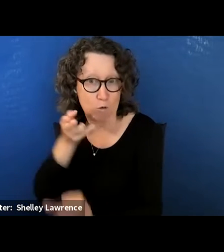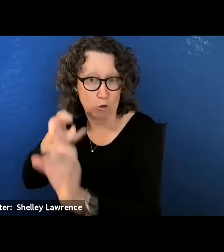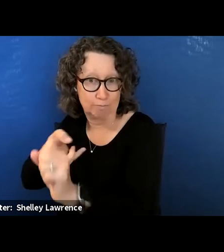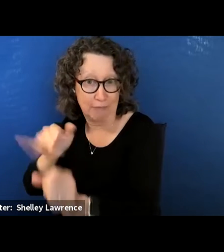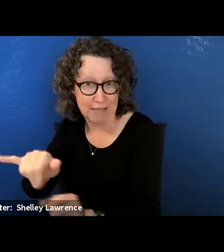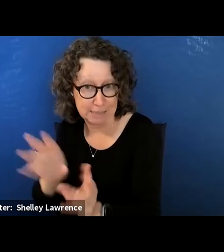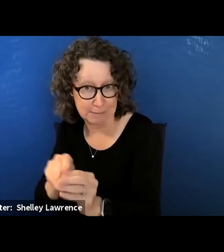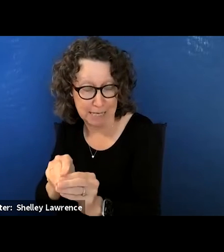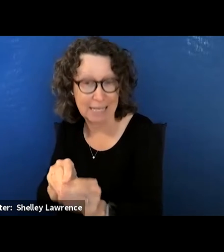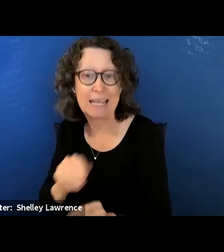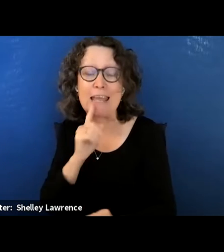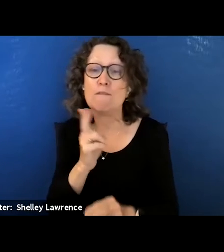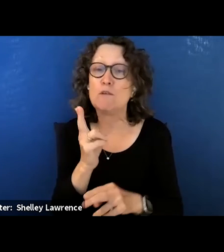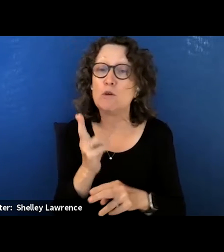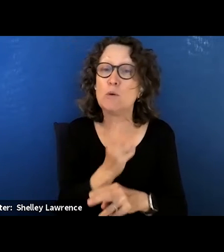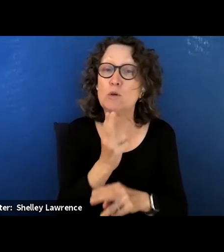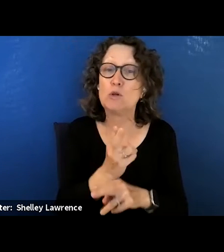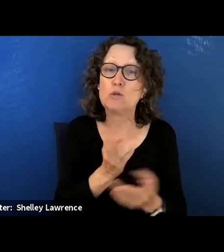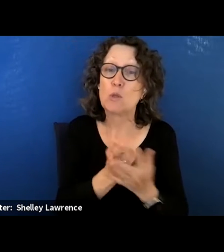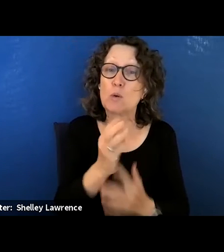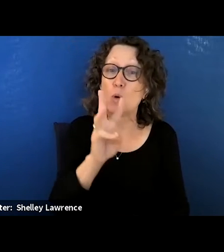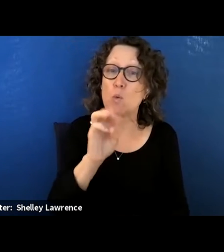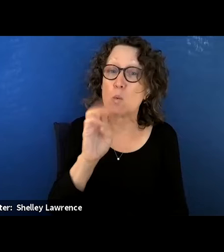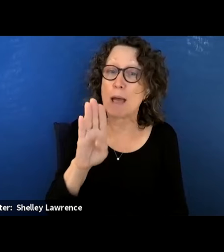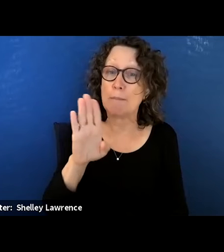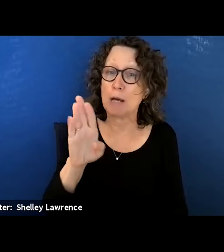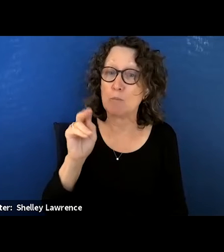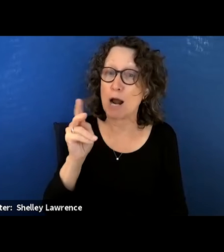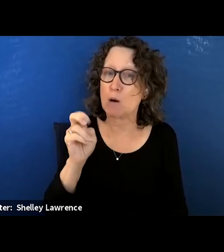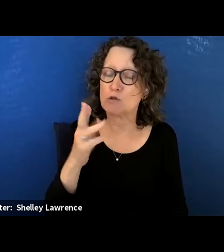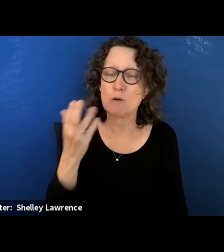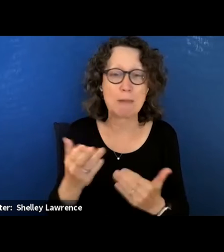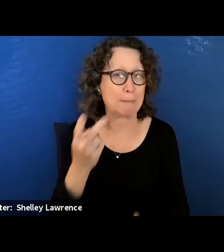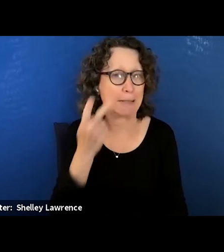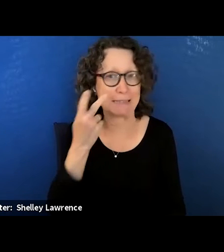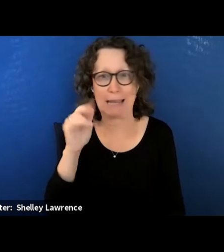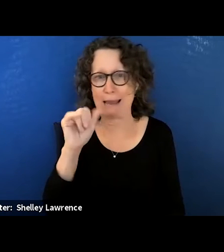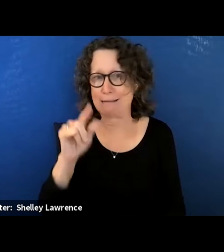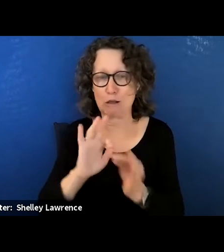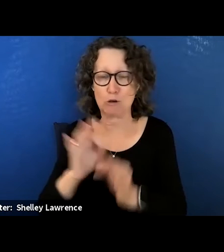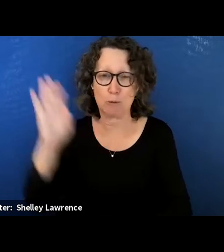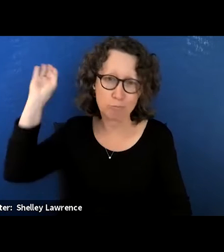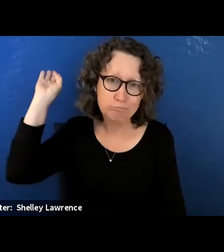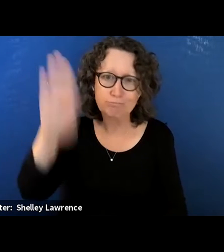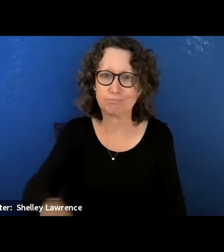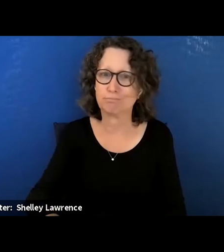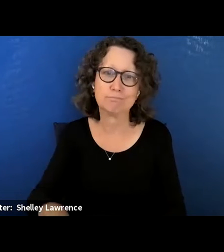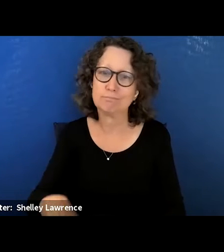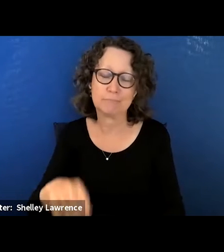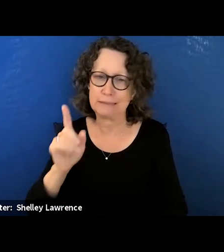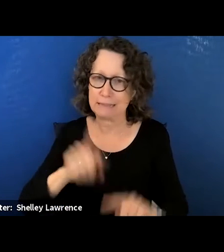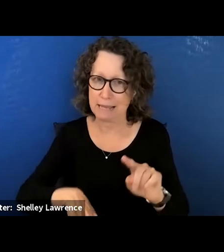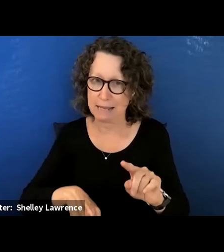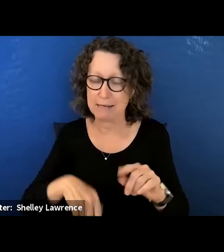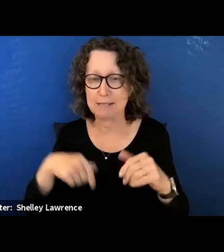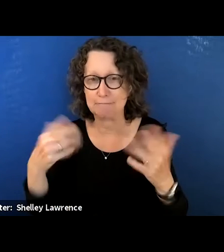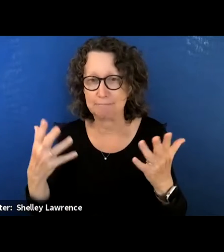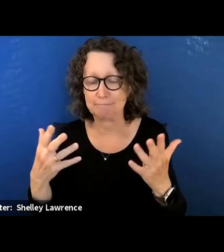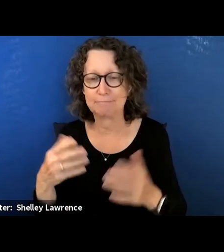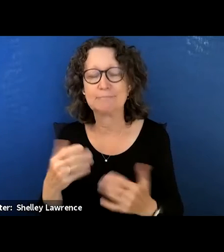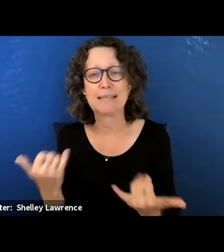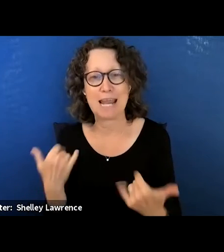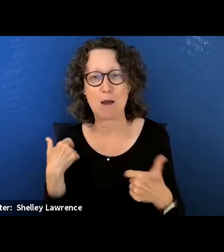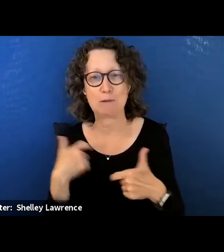teléfono para acceder a esta reunión. Si usted accede en su navegador web, puede no ver a la intérprete del lenguaje de señas americano en